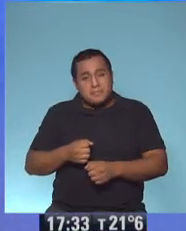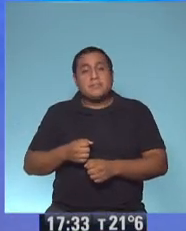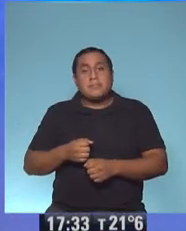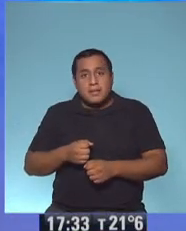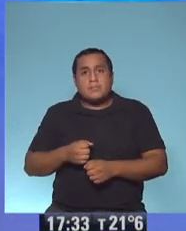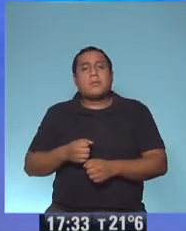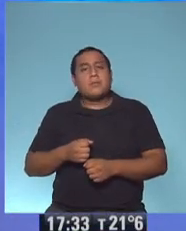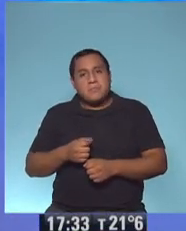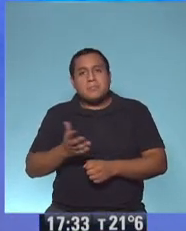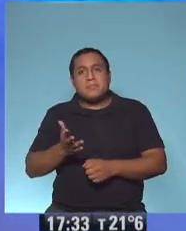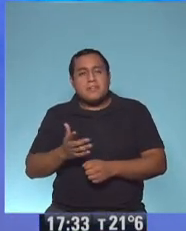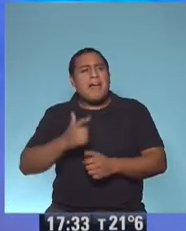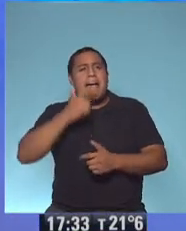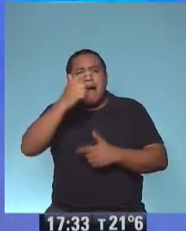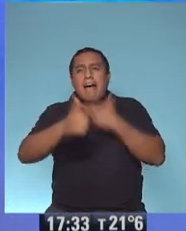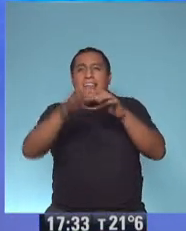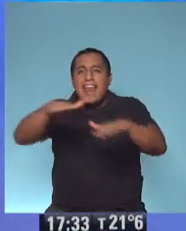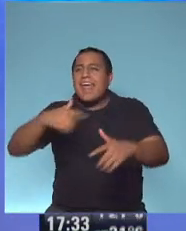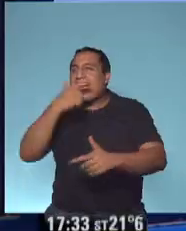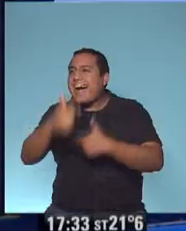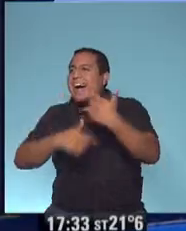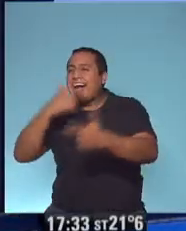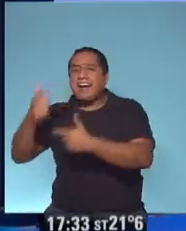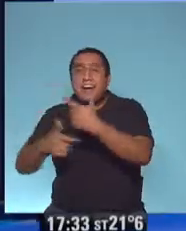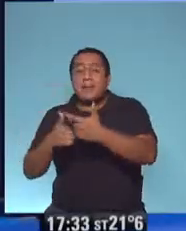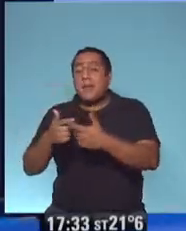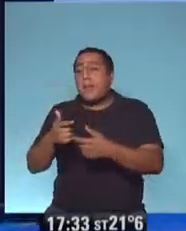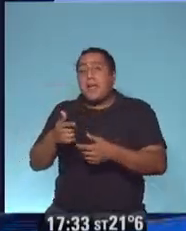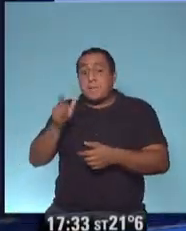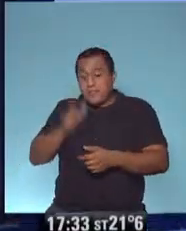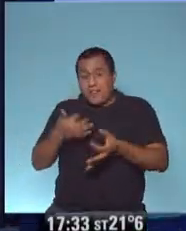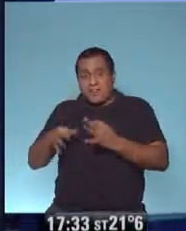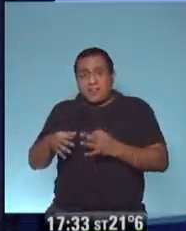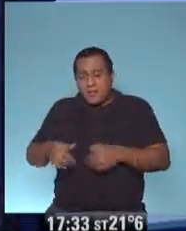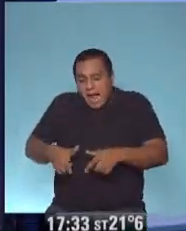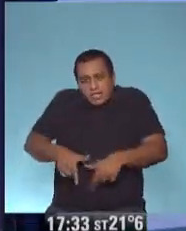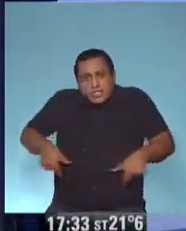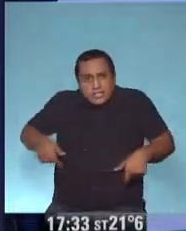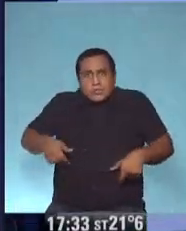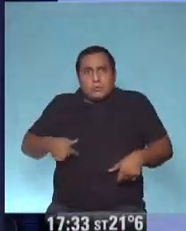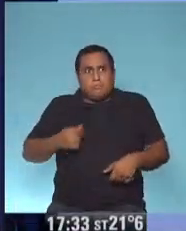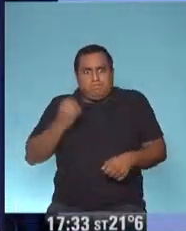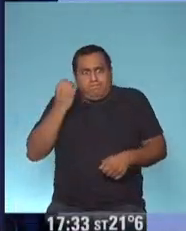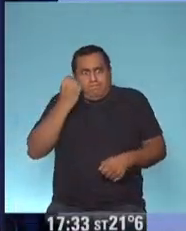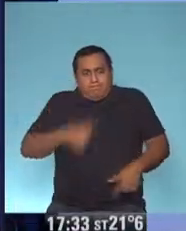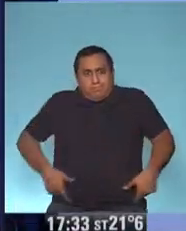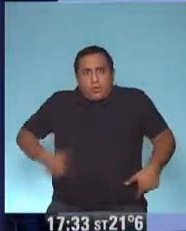Tanto y tanto se rieron los chicos al ver al vendedor con sus calzoncillos